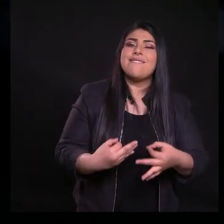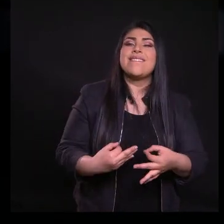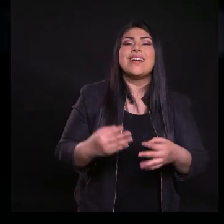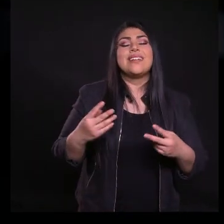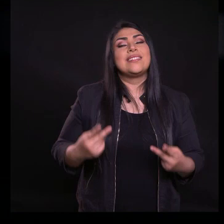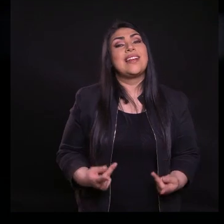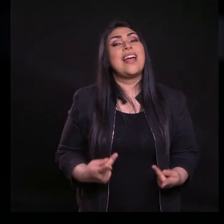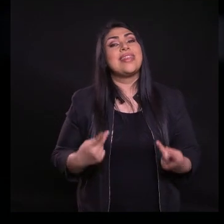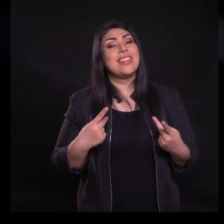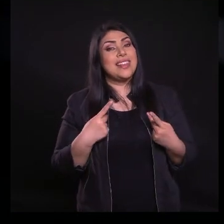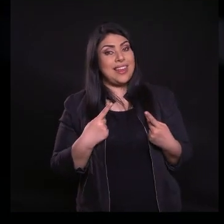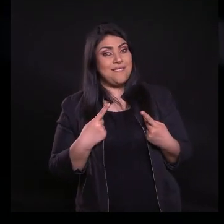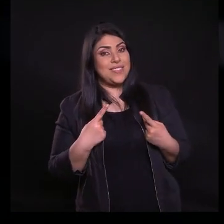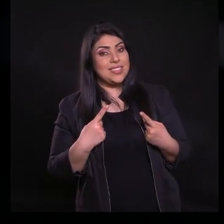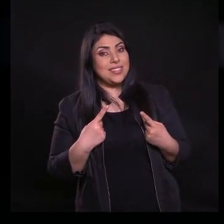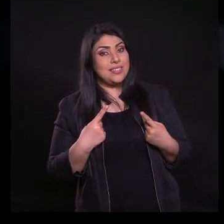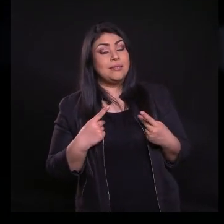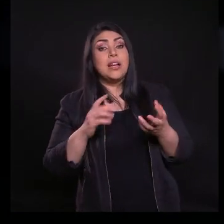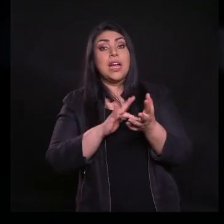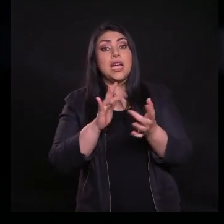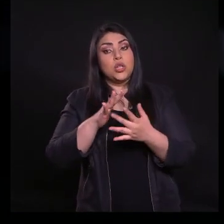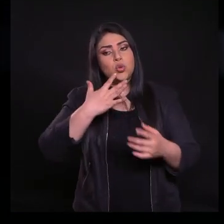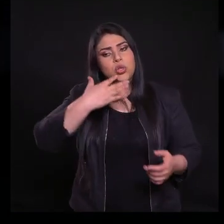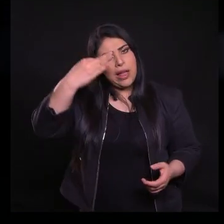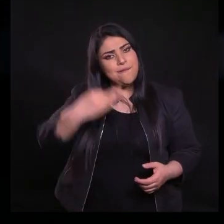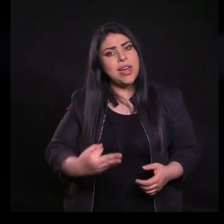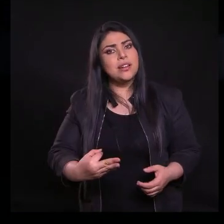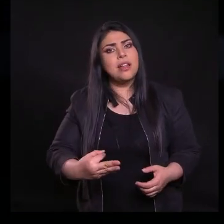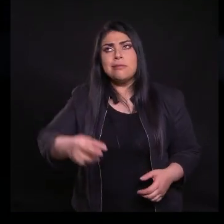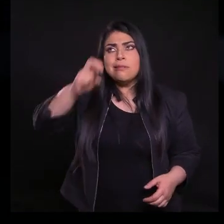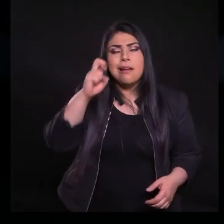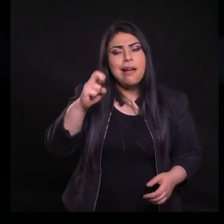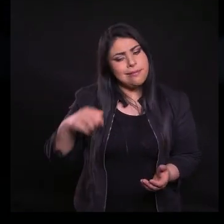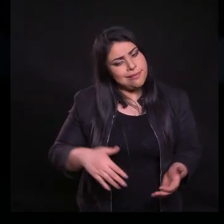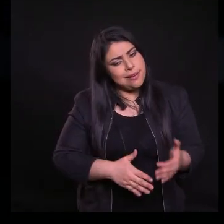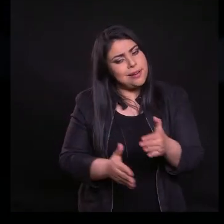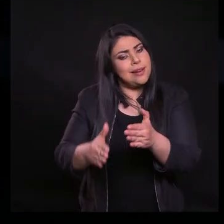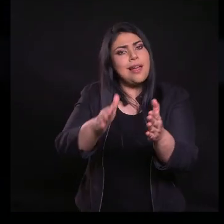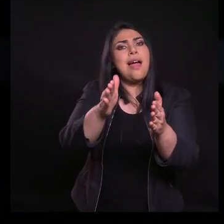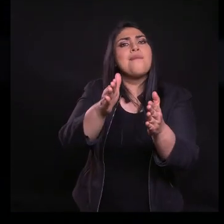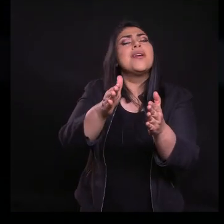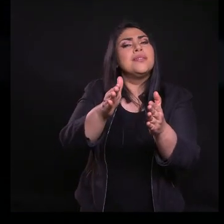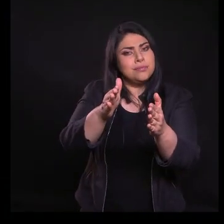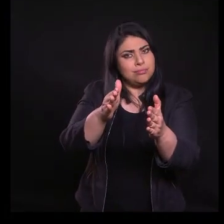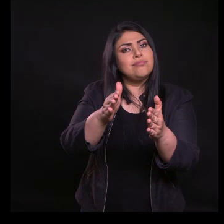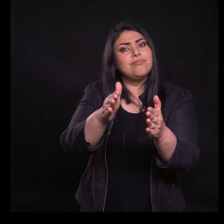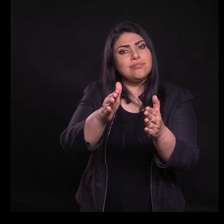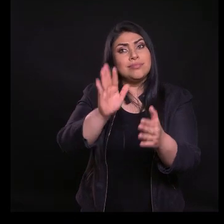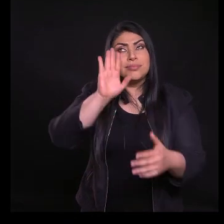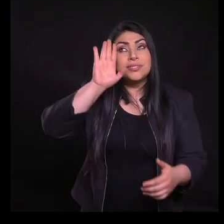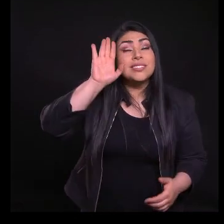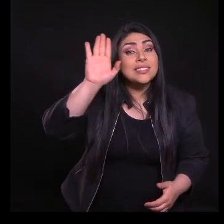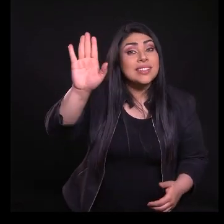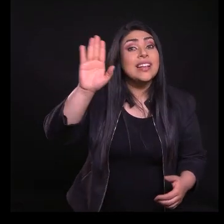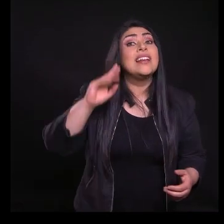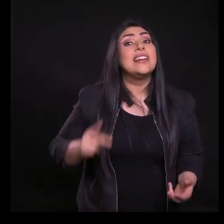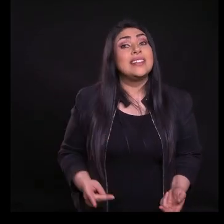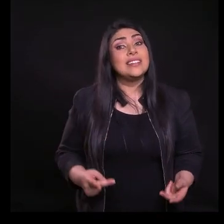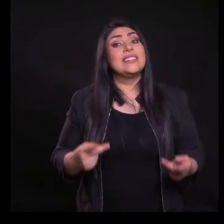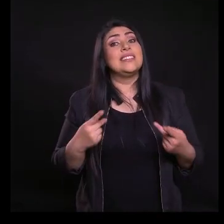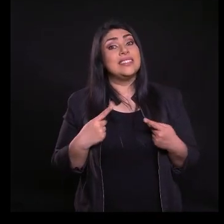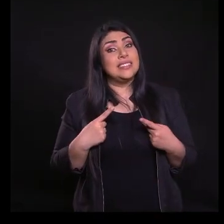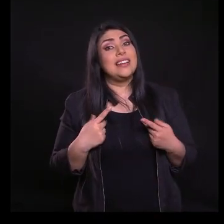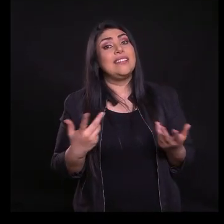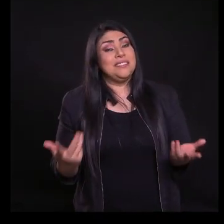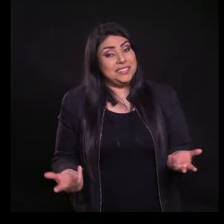que todo ser humano necesita un camino que seguir una verdad en la cual creer y la